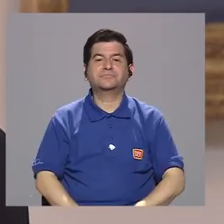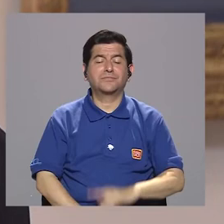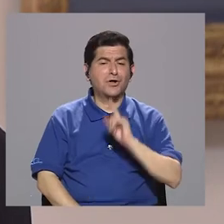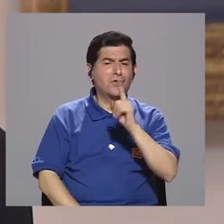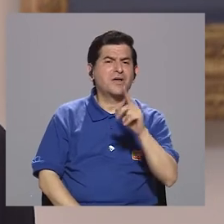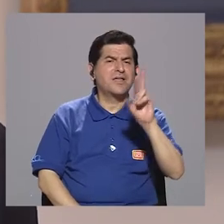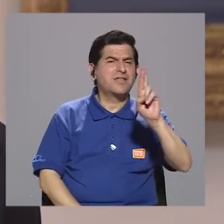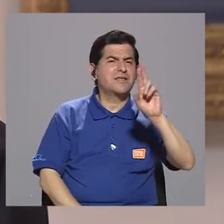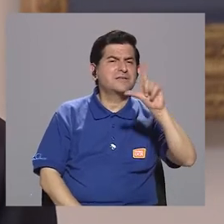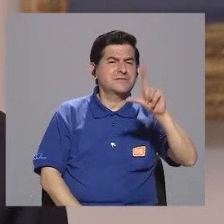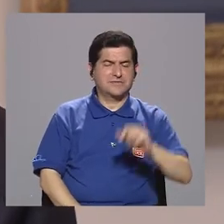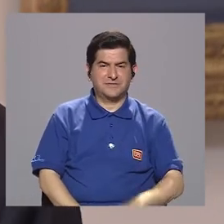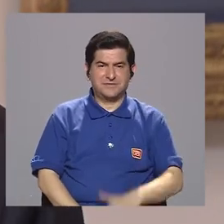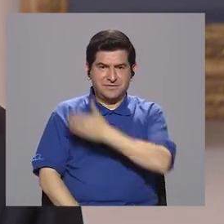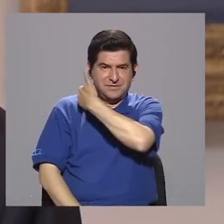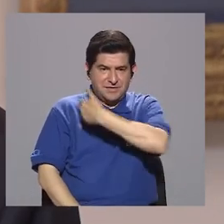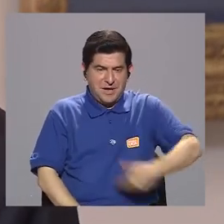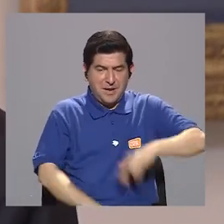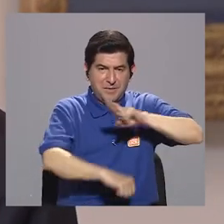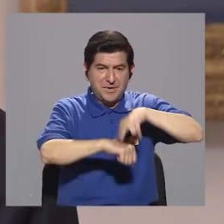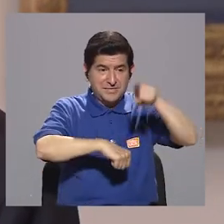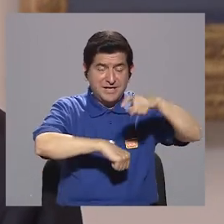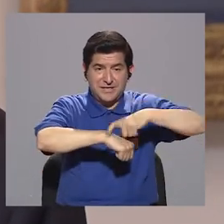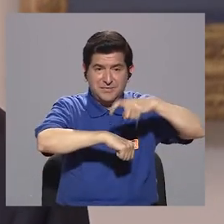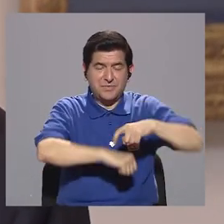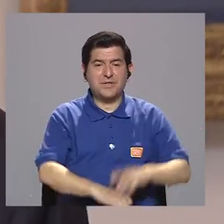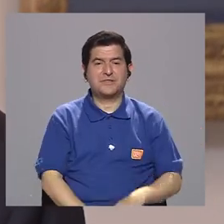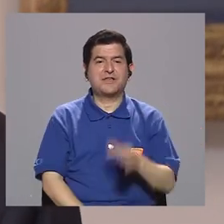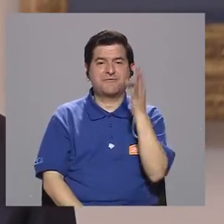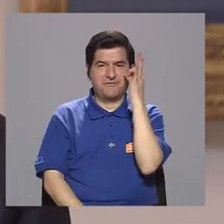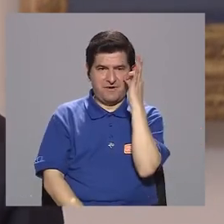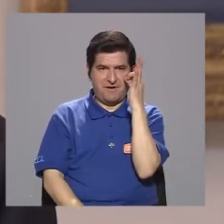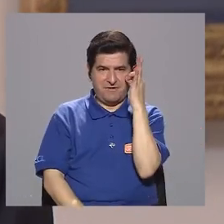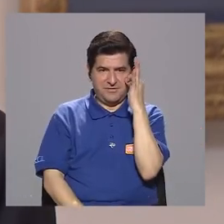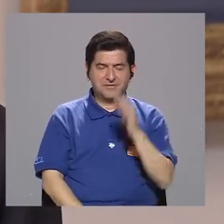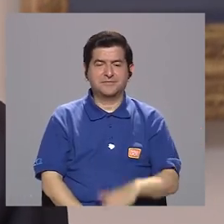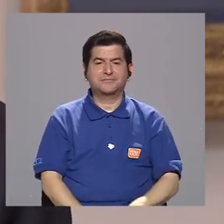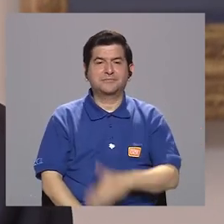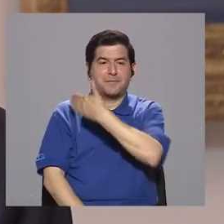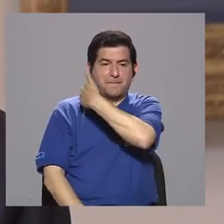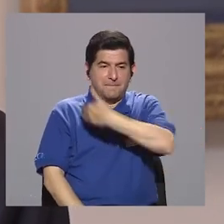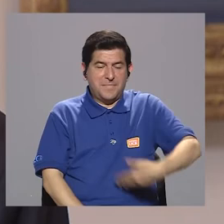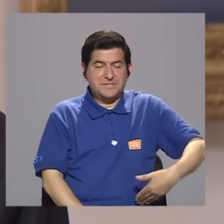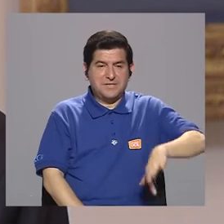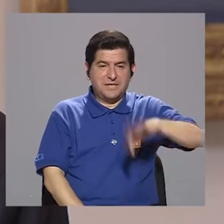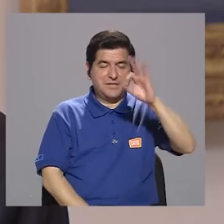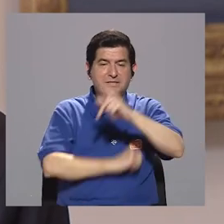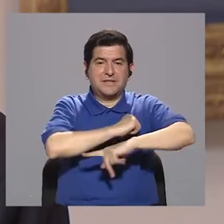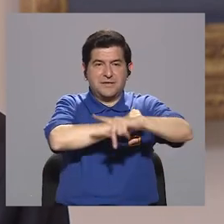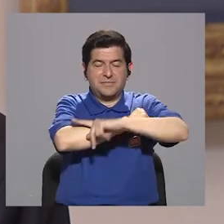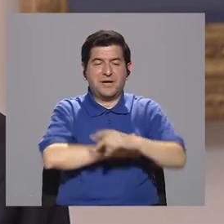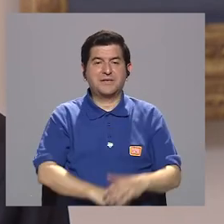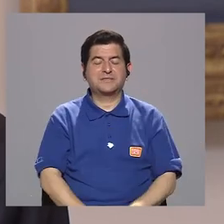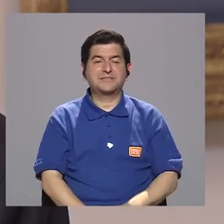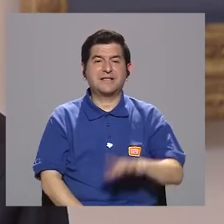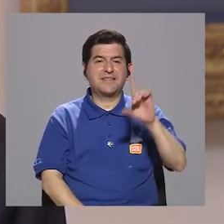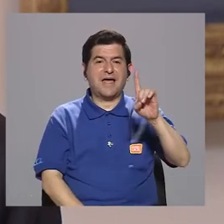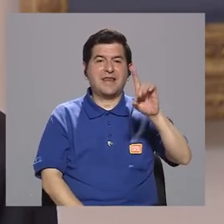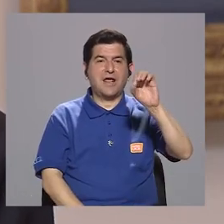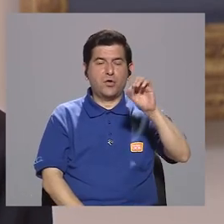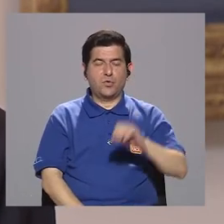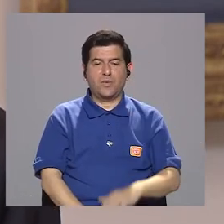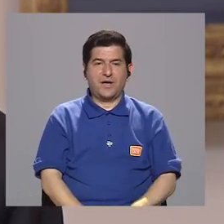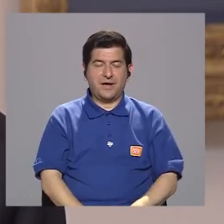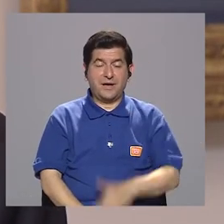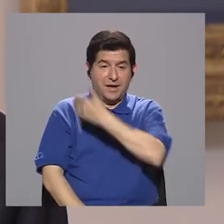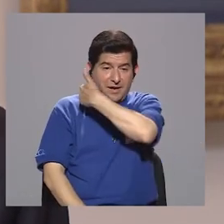don Rolando. El presidente de la República en ese momento era don José Figueres. Sí. El presidente electo del país era don Daniel Oduber.